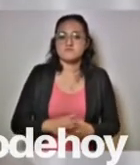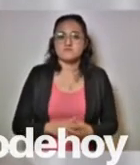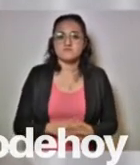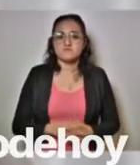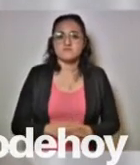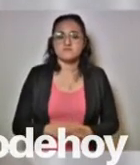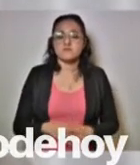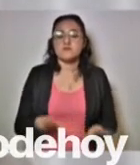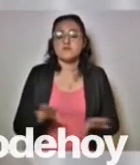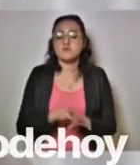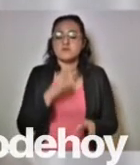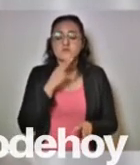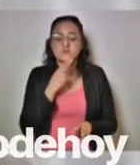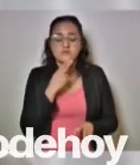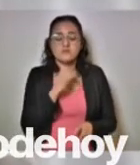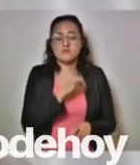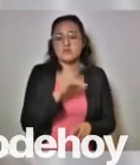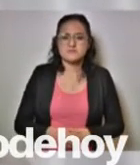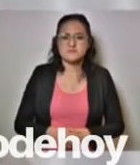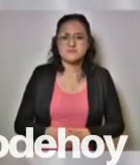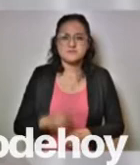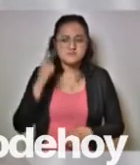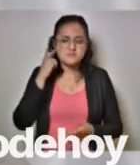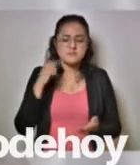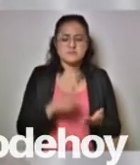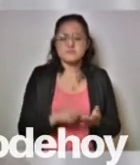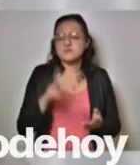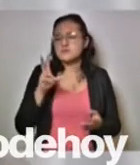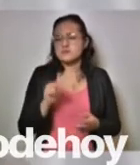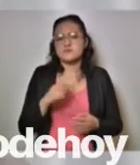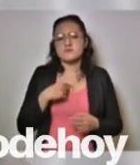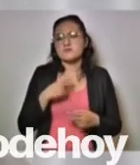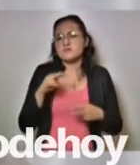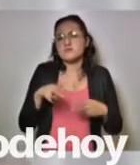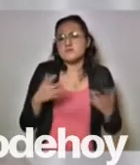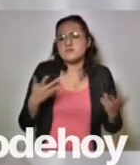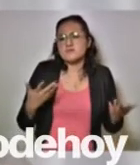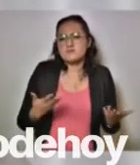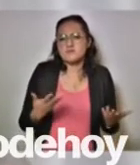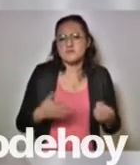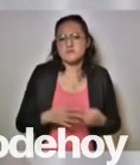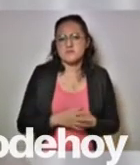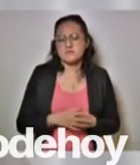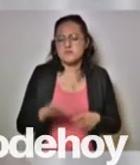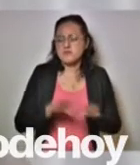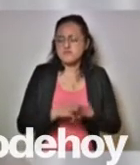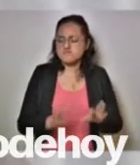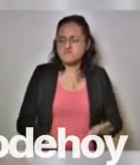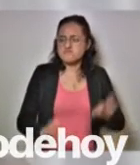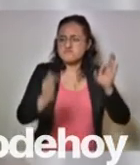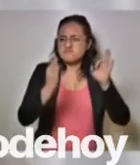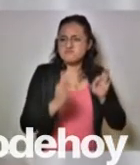si funciona o no funciona. Que no vamos a poder enfrentar